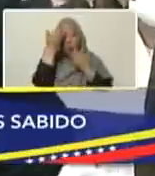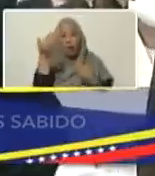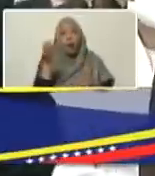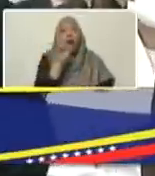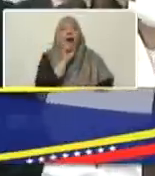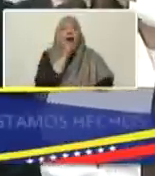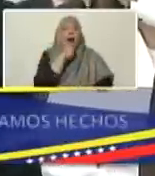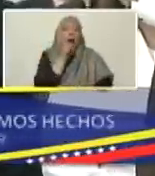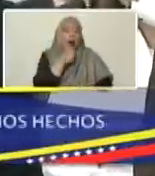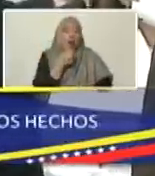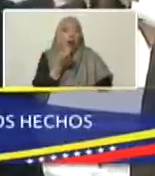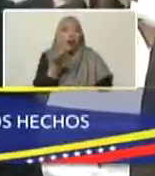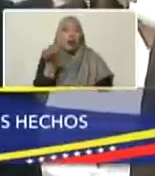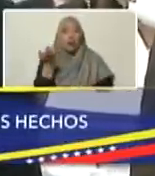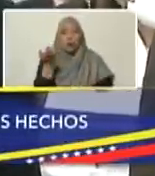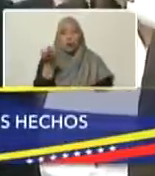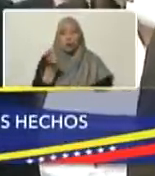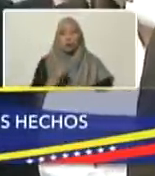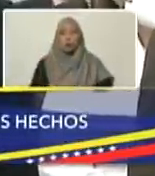abuelas, abuelos,